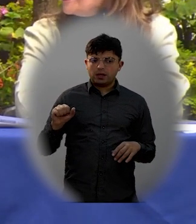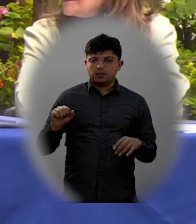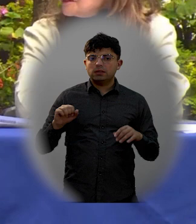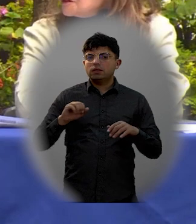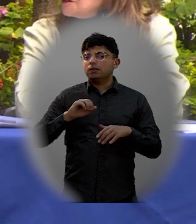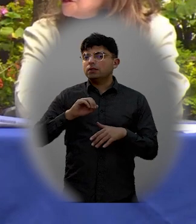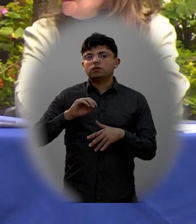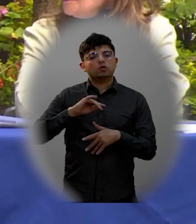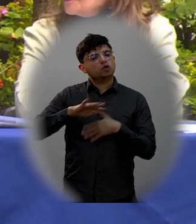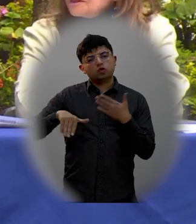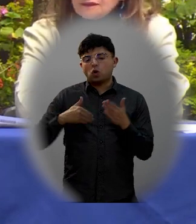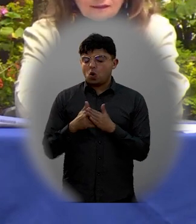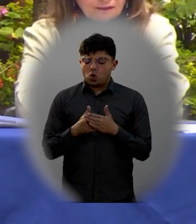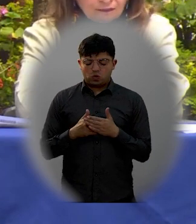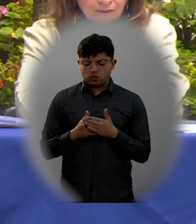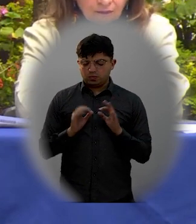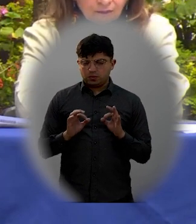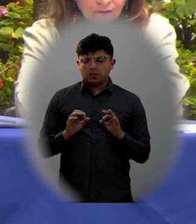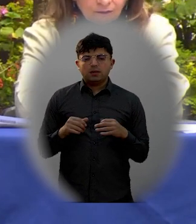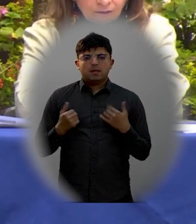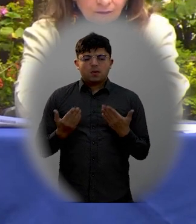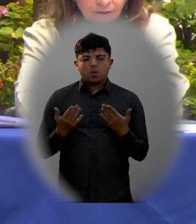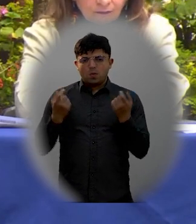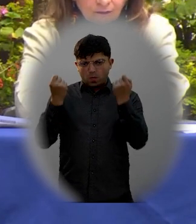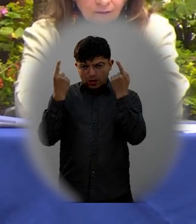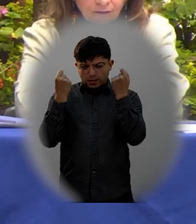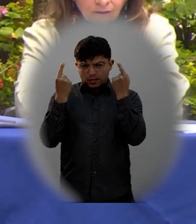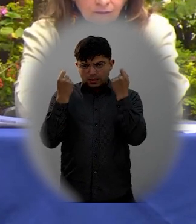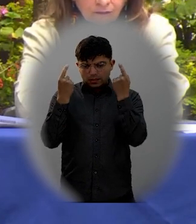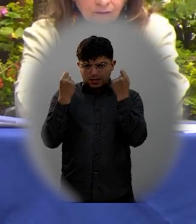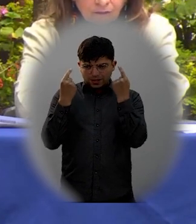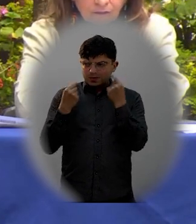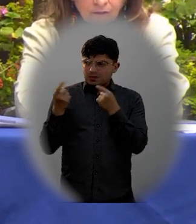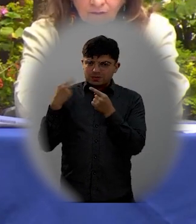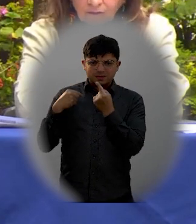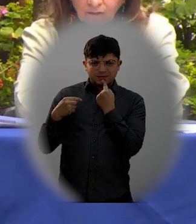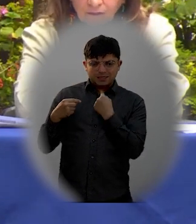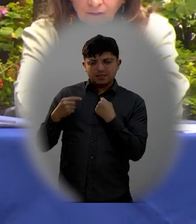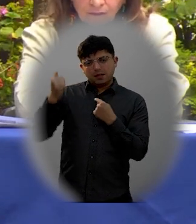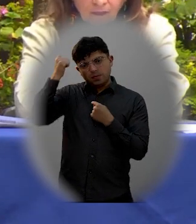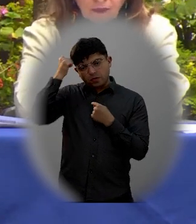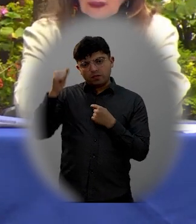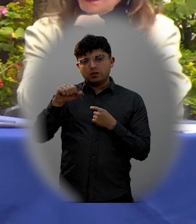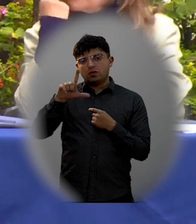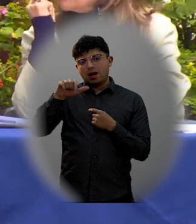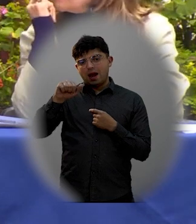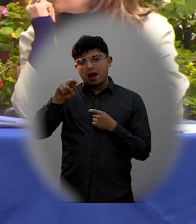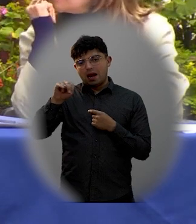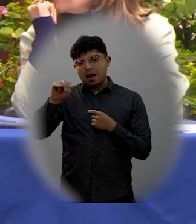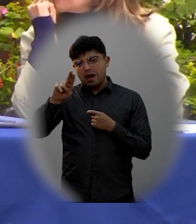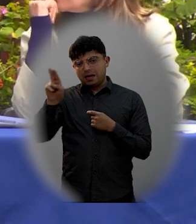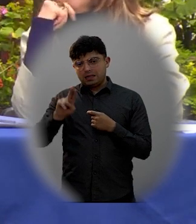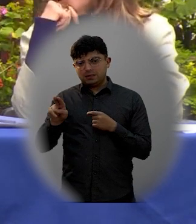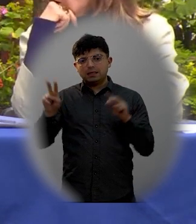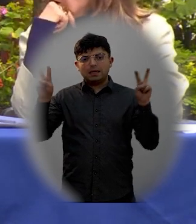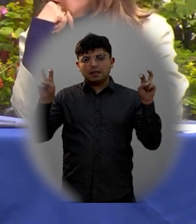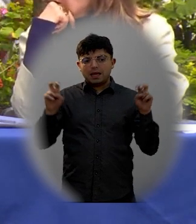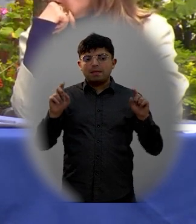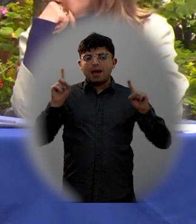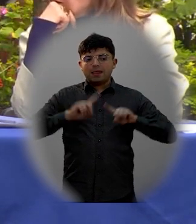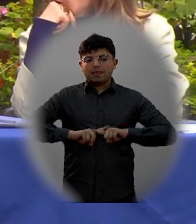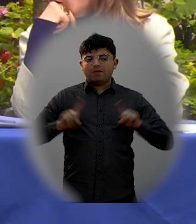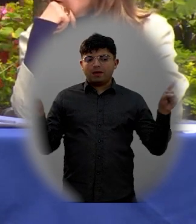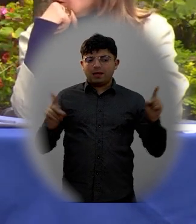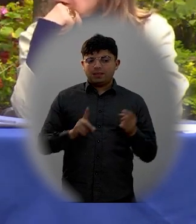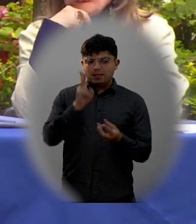todas y todes, y cómo vamos comprendiendo lo que nos mencionaba la profesora Lanis, este tema de la diferencia y